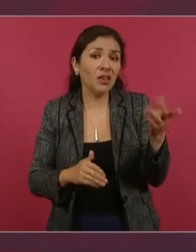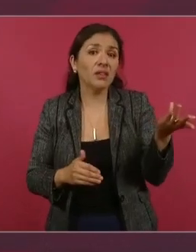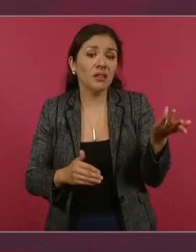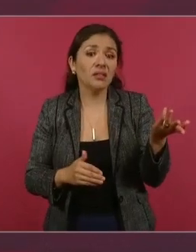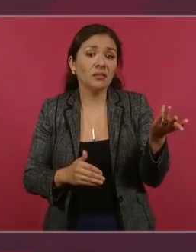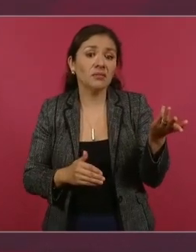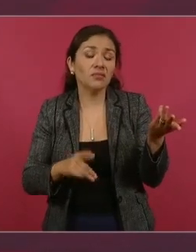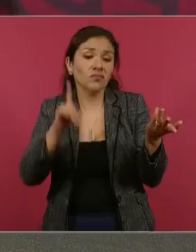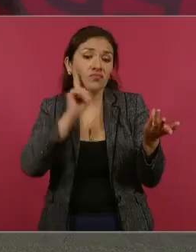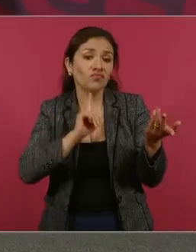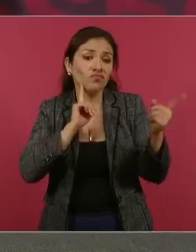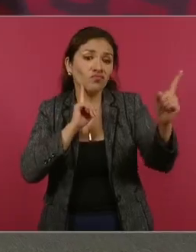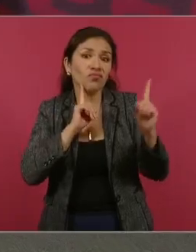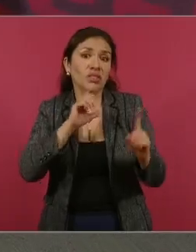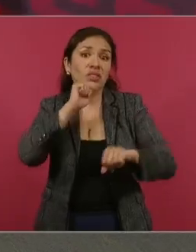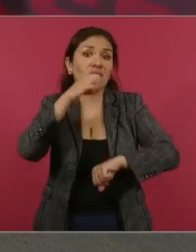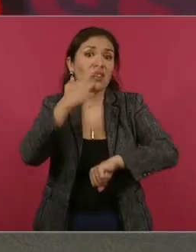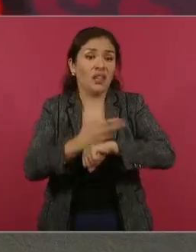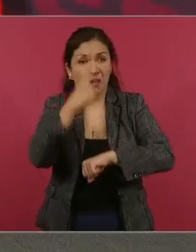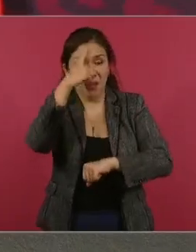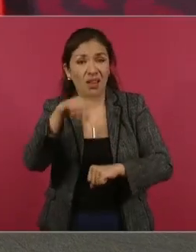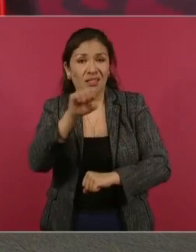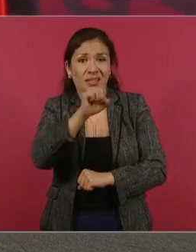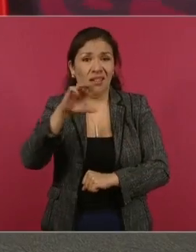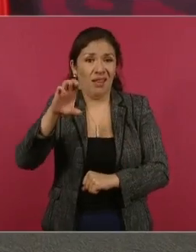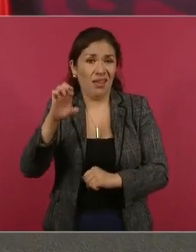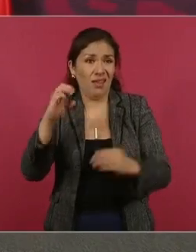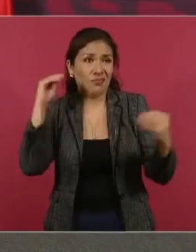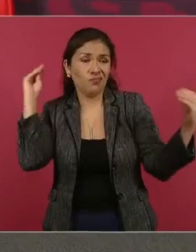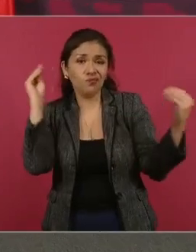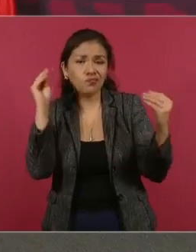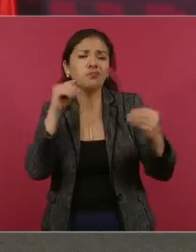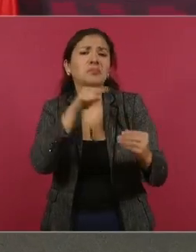es una muy buena secretaria de Relaciones Exteriores,